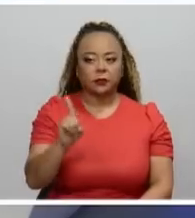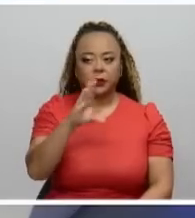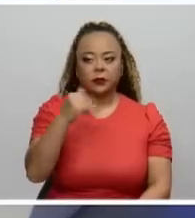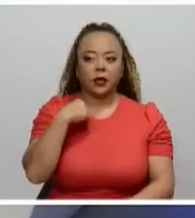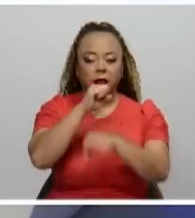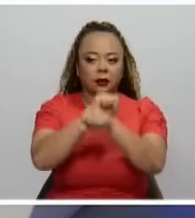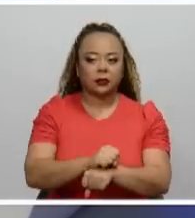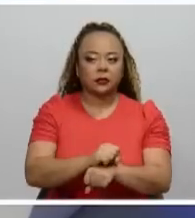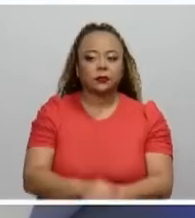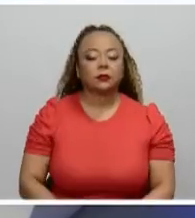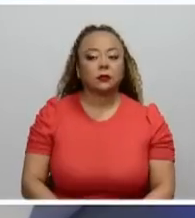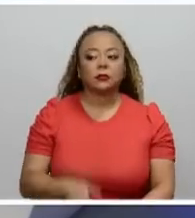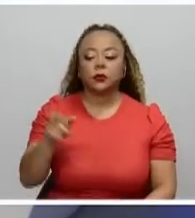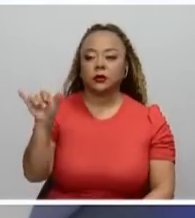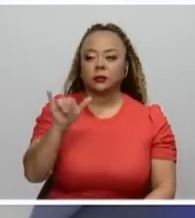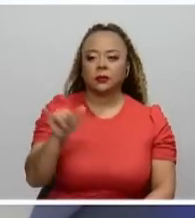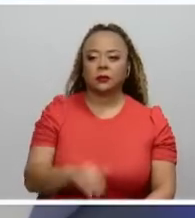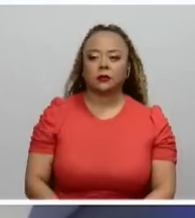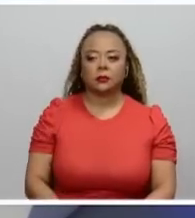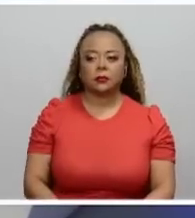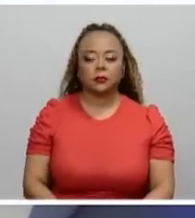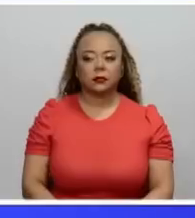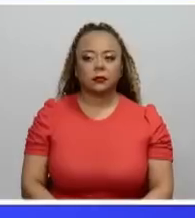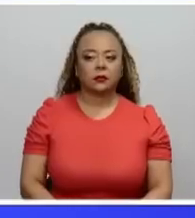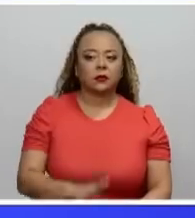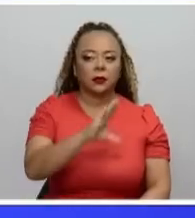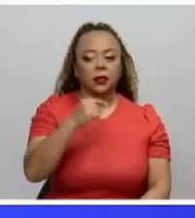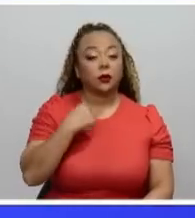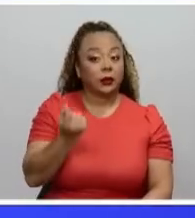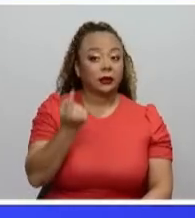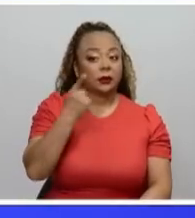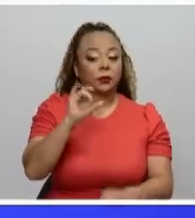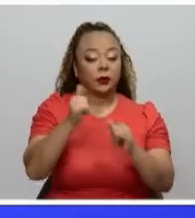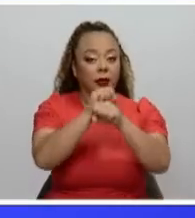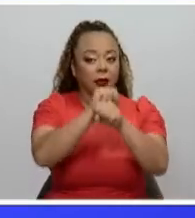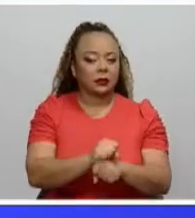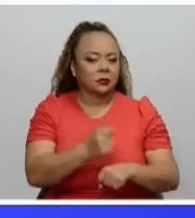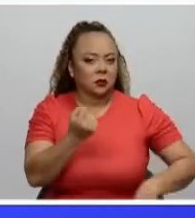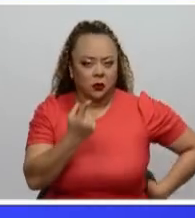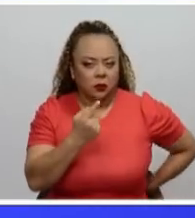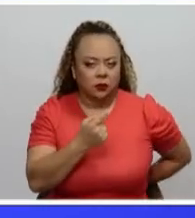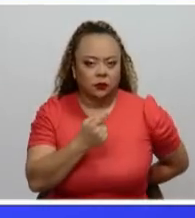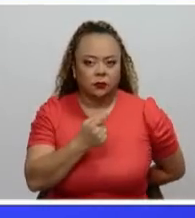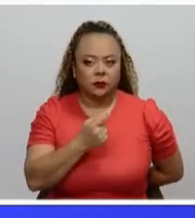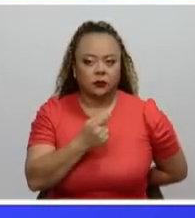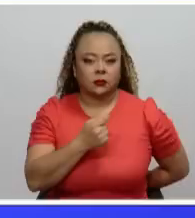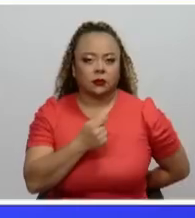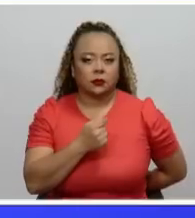clásico y no te digo que los que juegan el clásico que son muy pocos